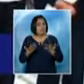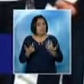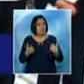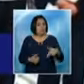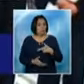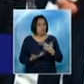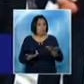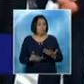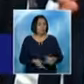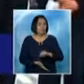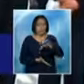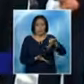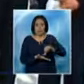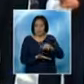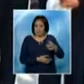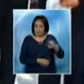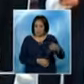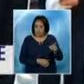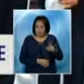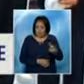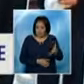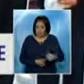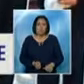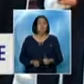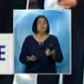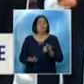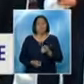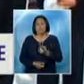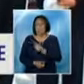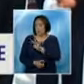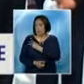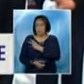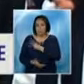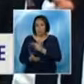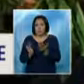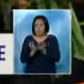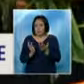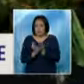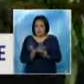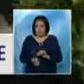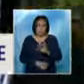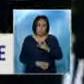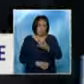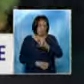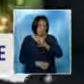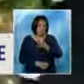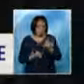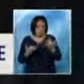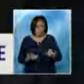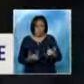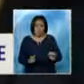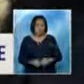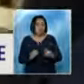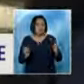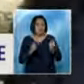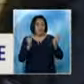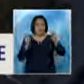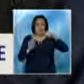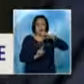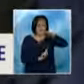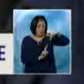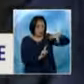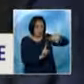encontramos en la Plaza de Armas de Huaraz con los alumnos del segundo año del Colegio Santa Rosa de Viterbo. El día de hoy, Día del Medio Ambiente a